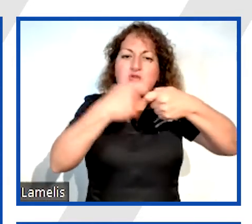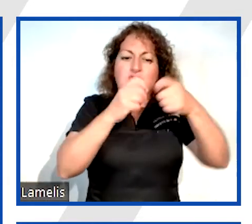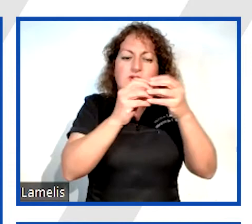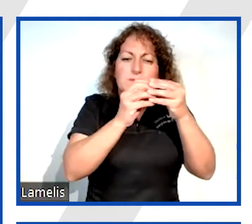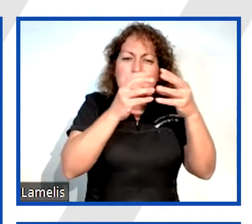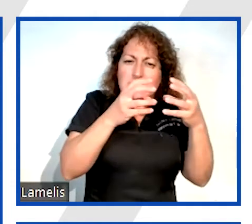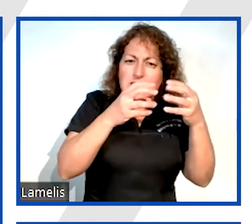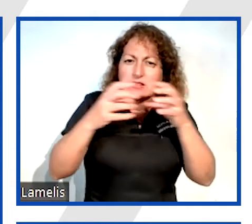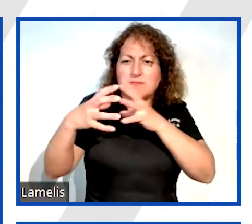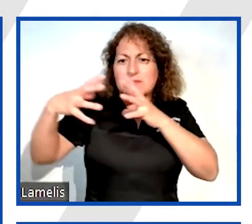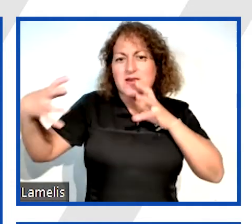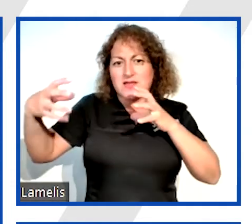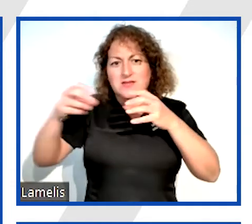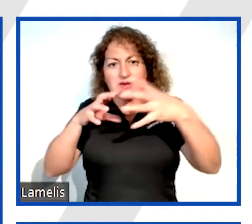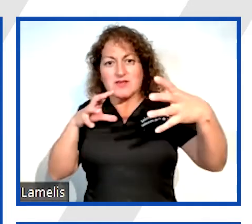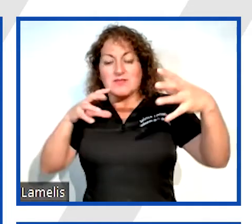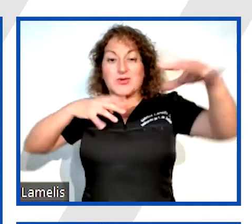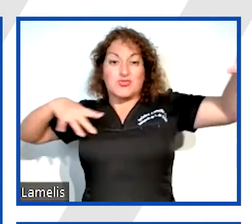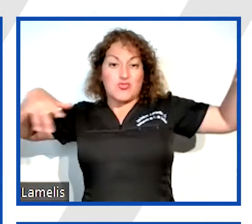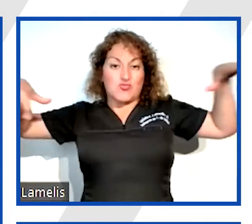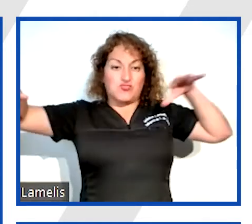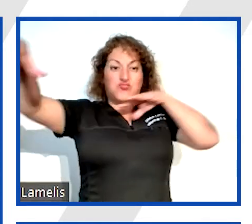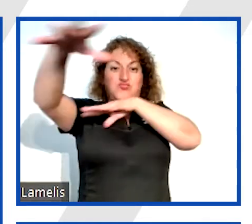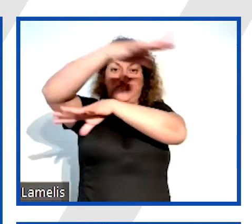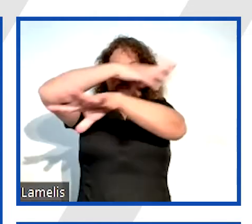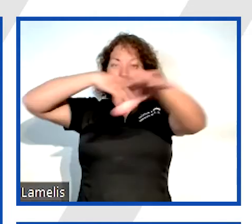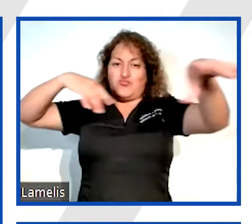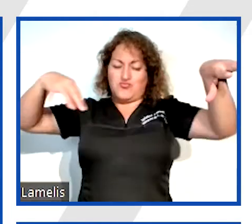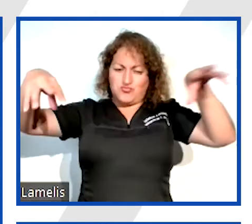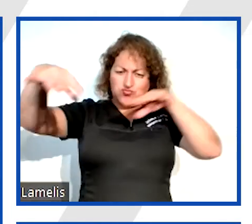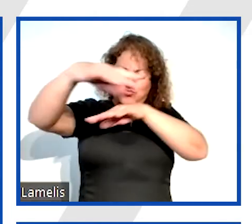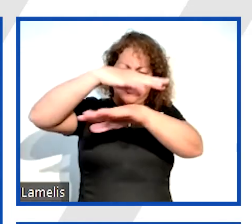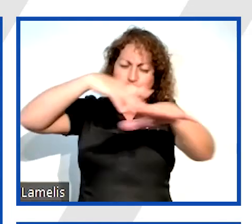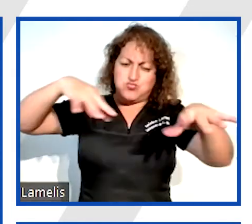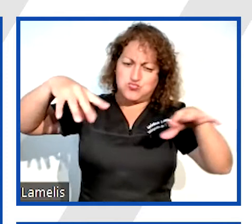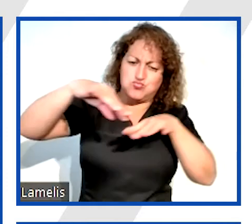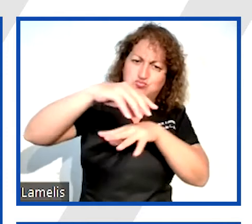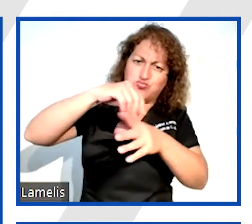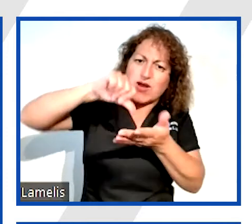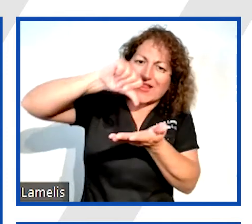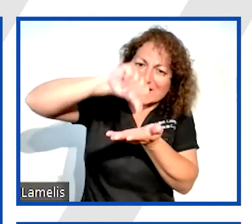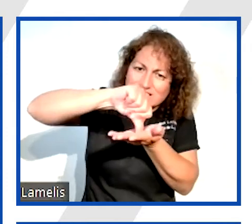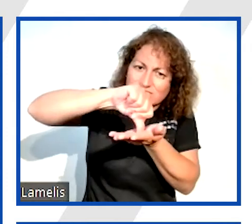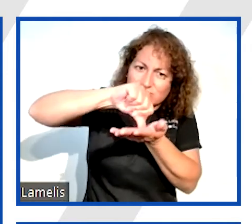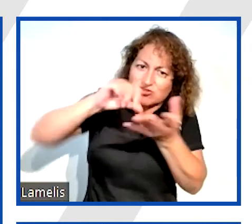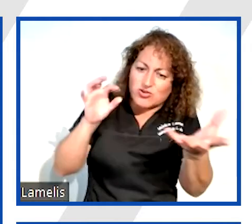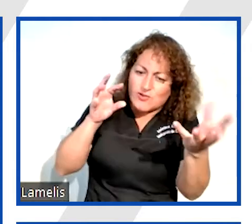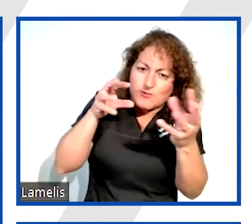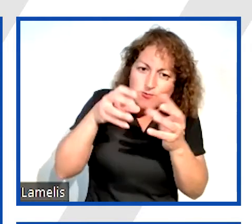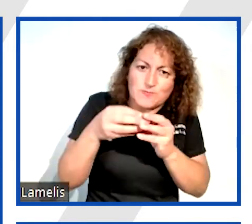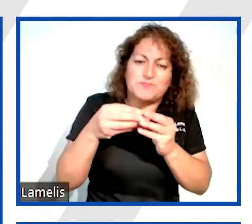todo se va yendo hacia el centro hacia el centro hacia el centro totalmente que se va hacia el centro esto igual que cuando abren la